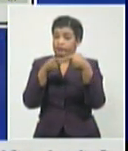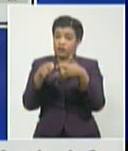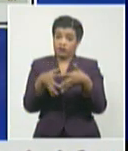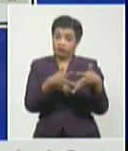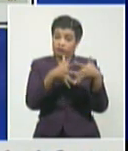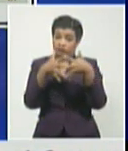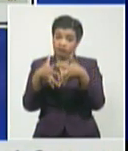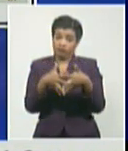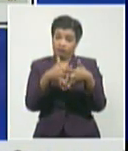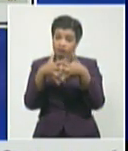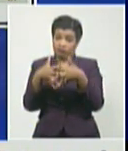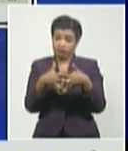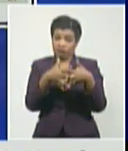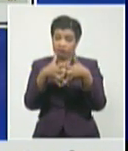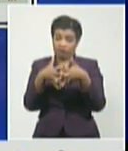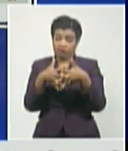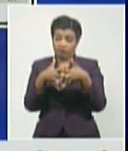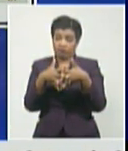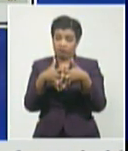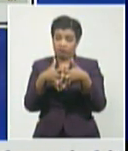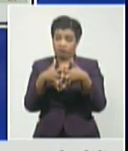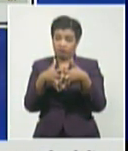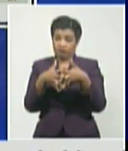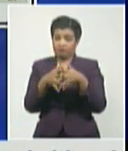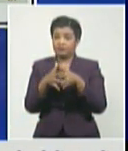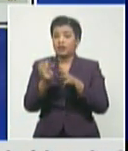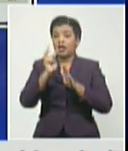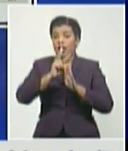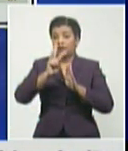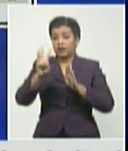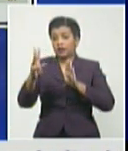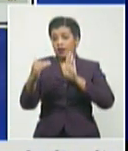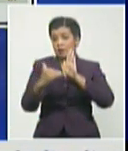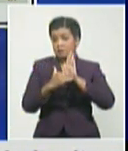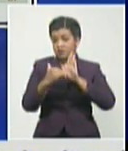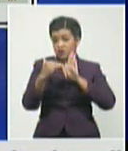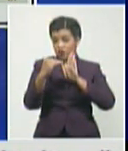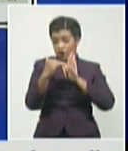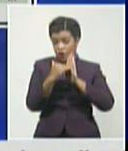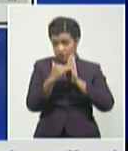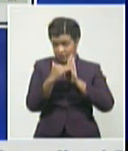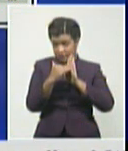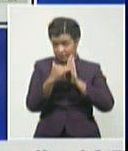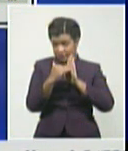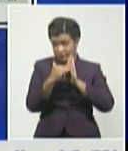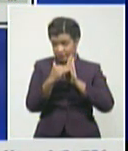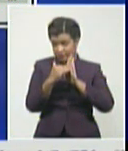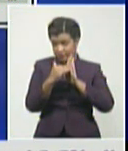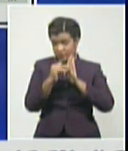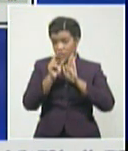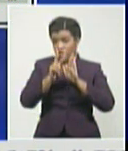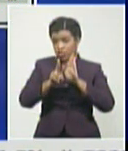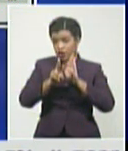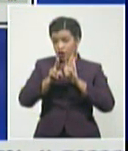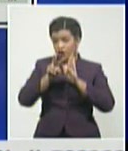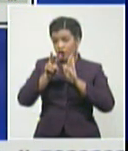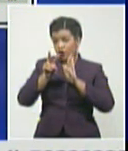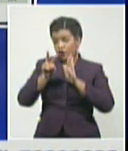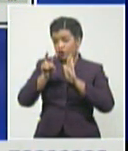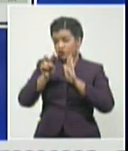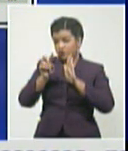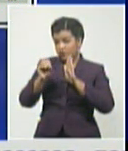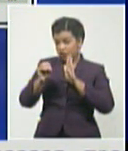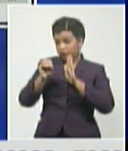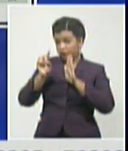con 33 millones 233 millones doscientos mil